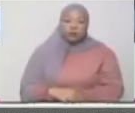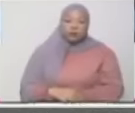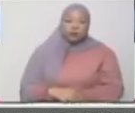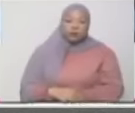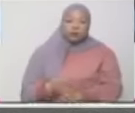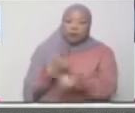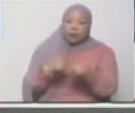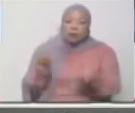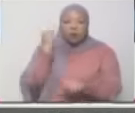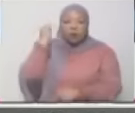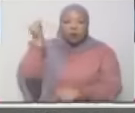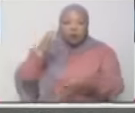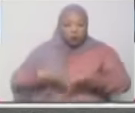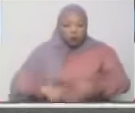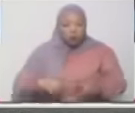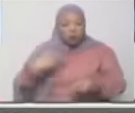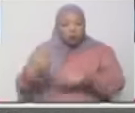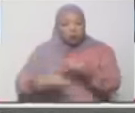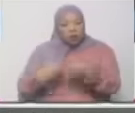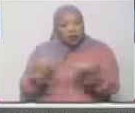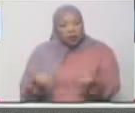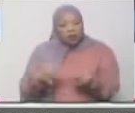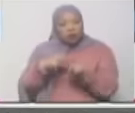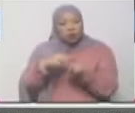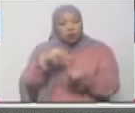pero ideas que nacieron de la realidad venezolana,